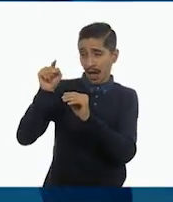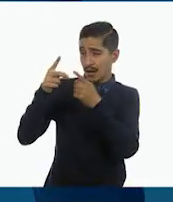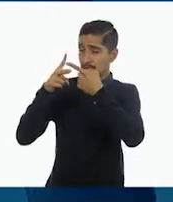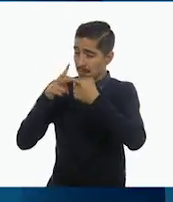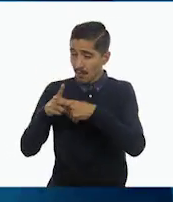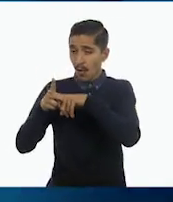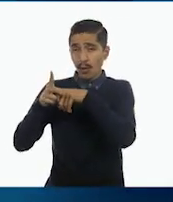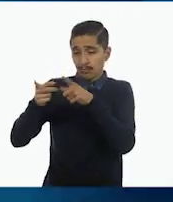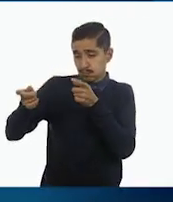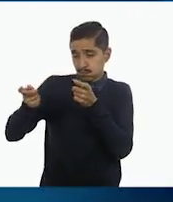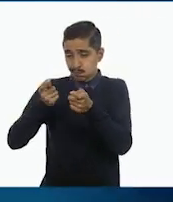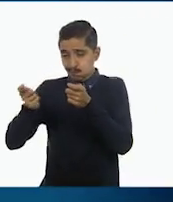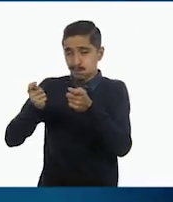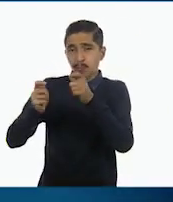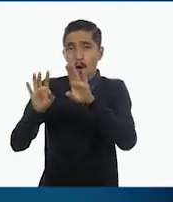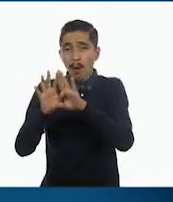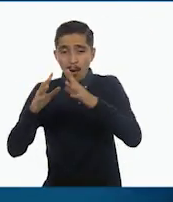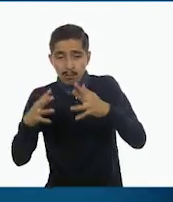organizar el movimiento armado